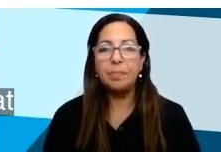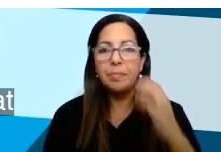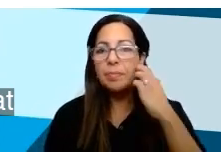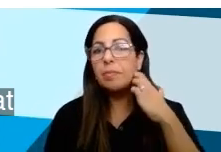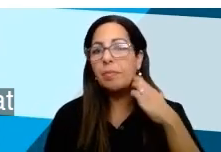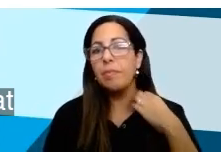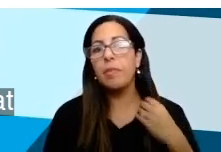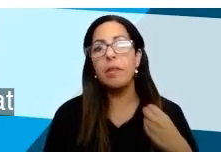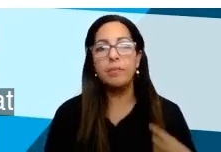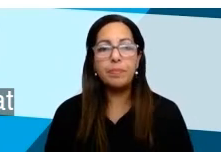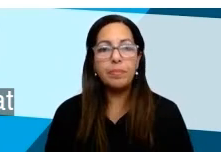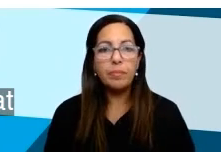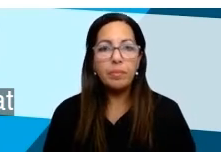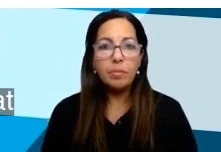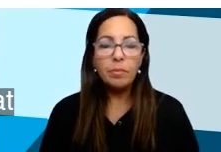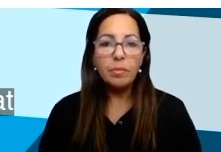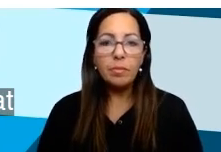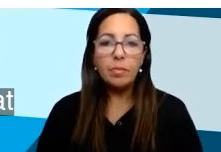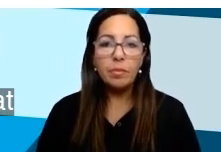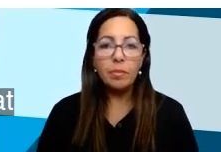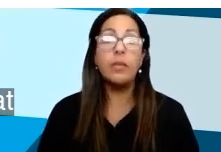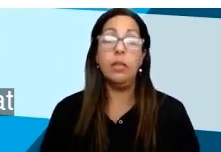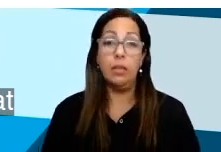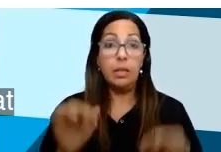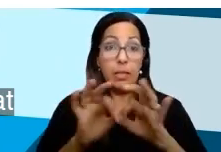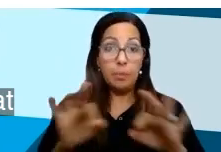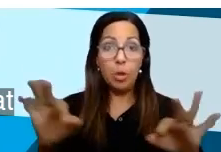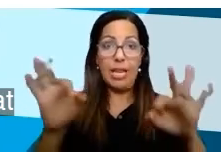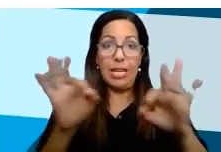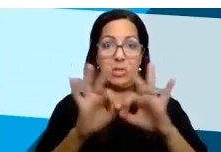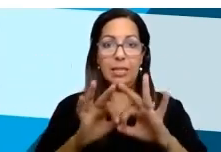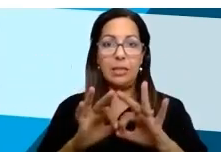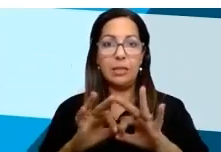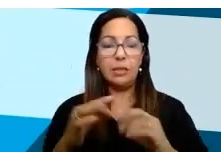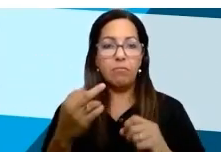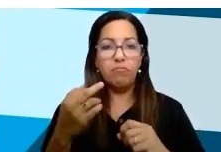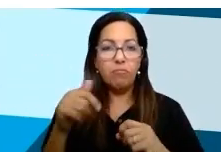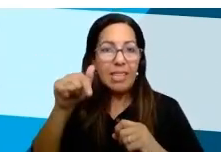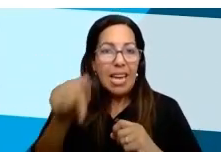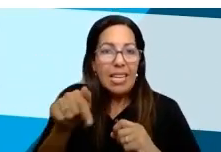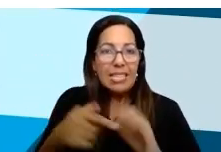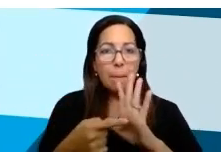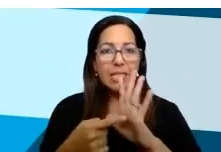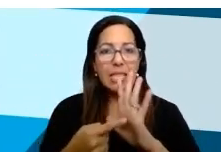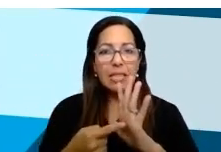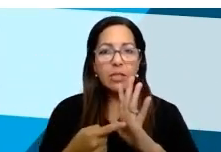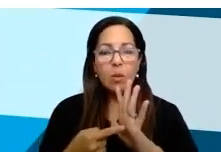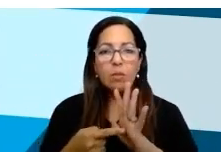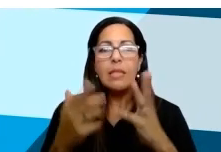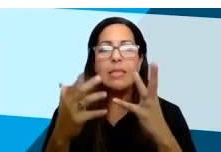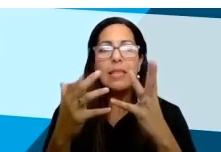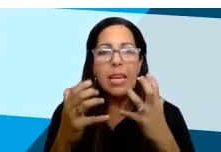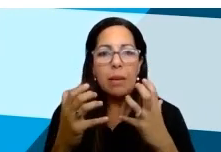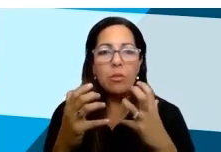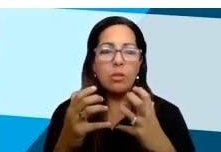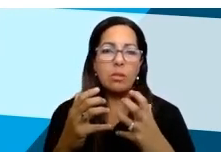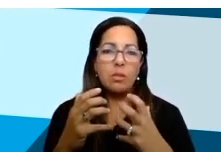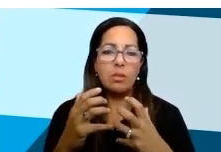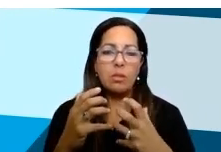Bien importante. La razón de esta presentación es porque nosotros queremos asegurarnos que Puerto Rico lo reconstruya en